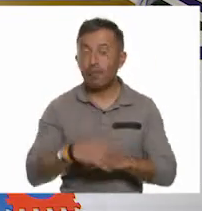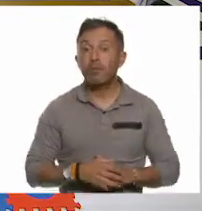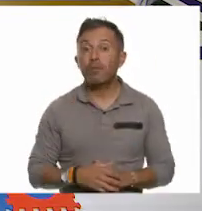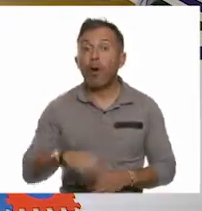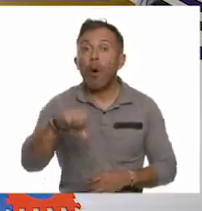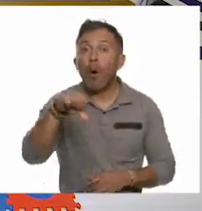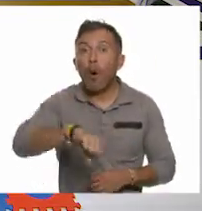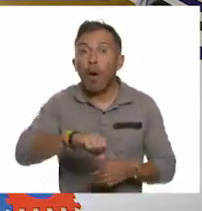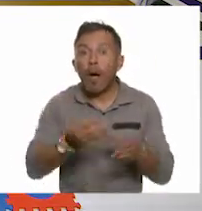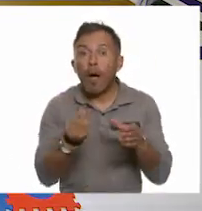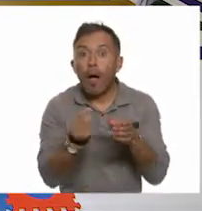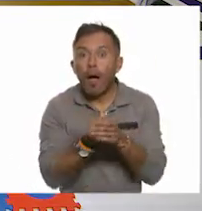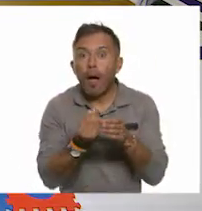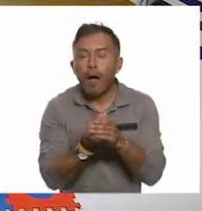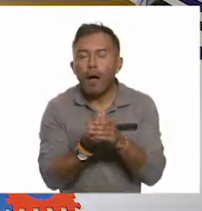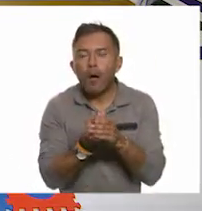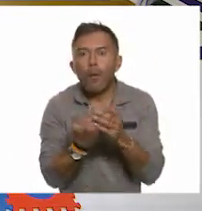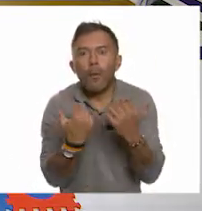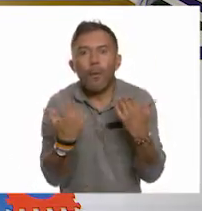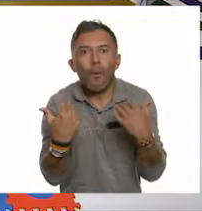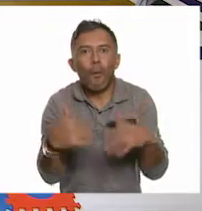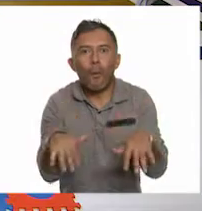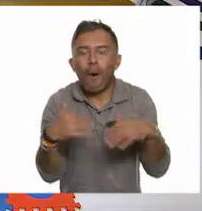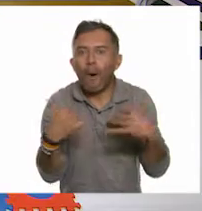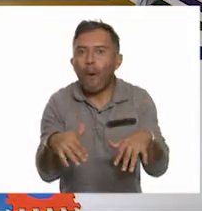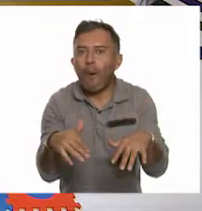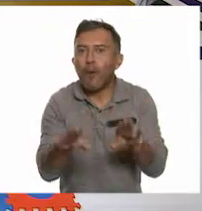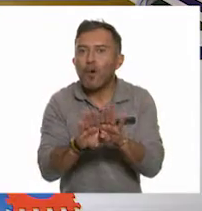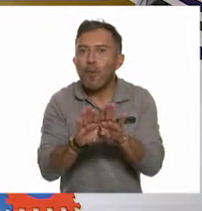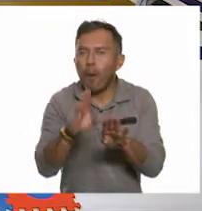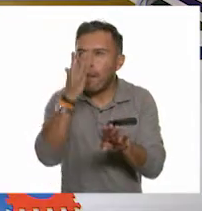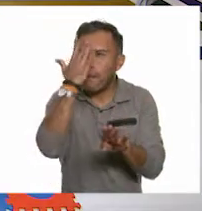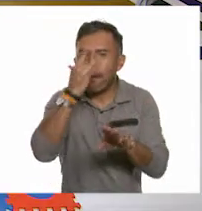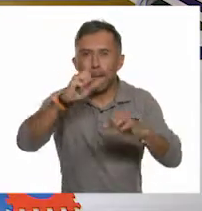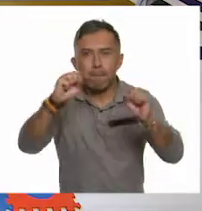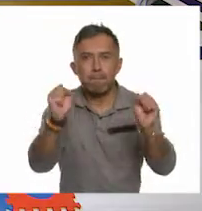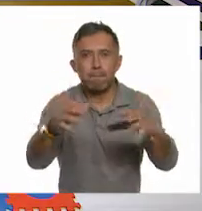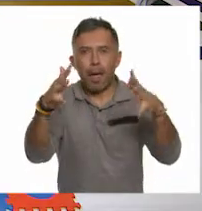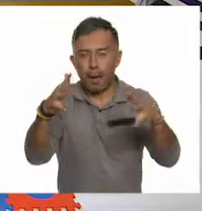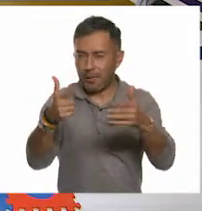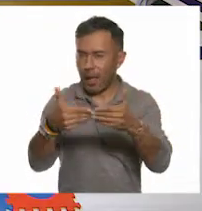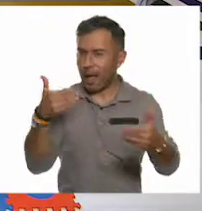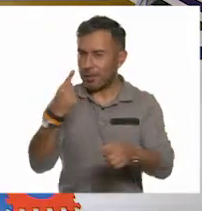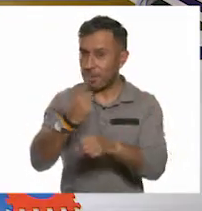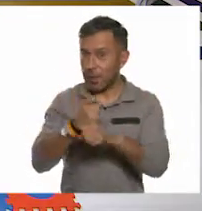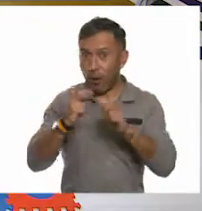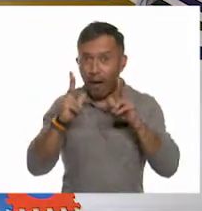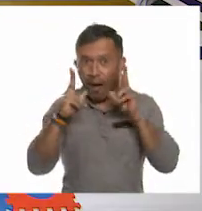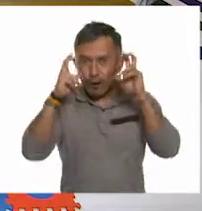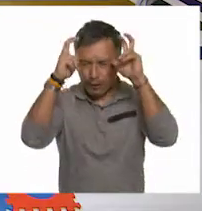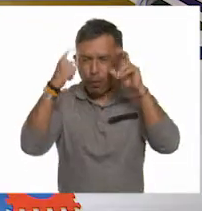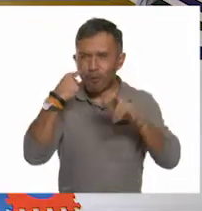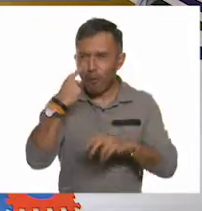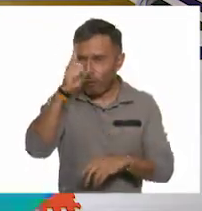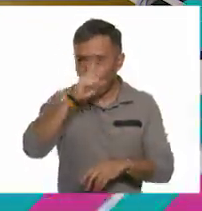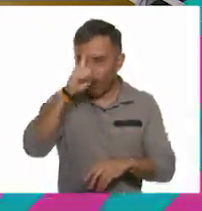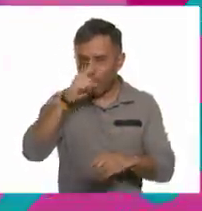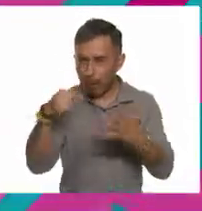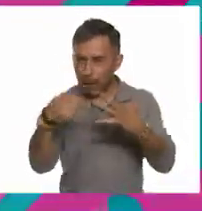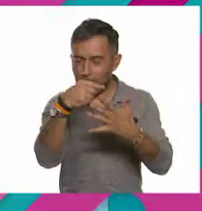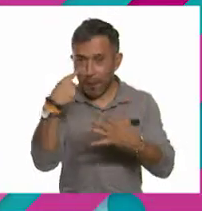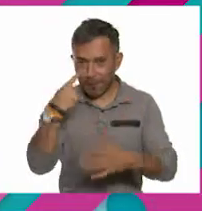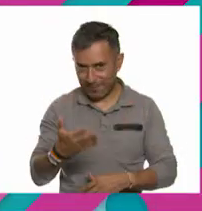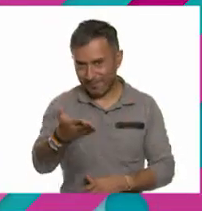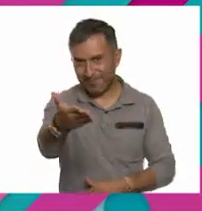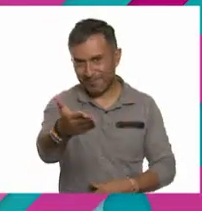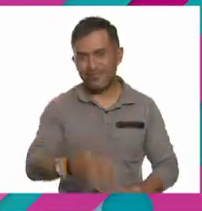clase ¡wow! Mágica. Pero antes, vamos con Ajolisto que nos va a dar una gran recomendación. Vamos contigo, Ajolisto.